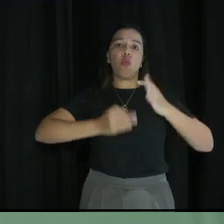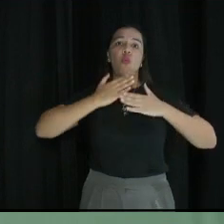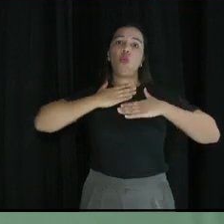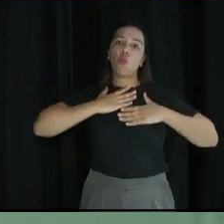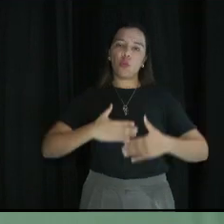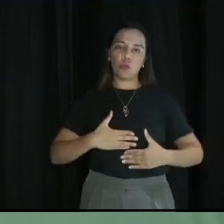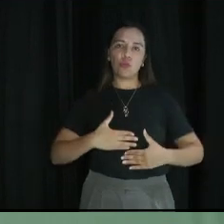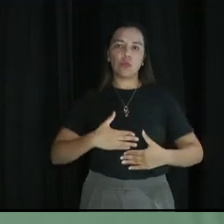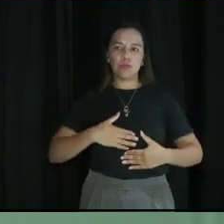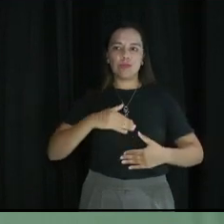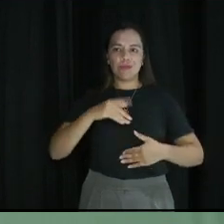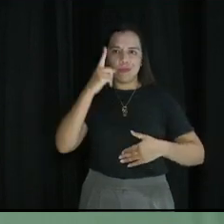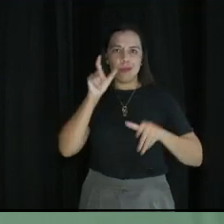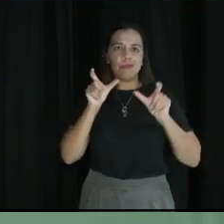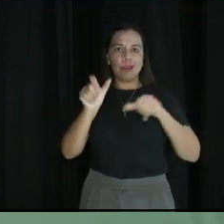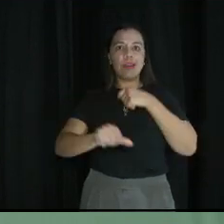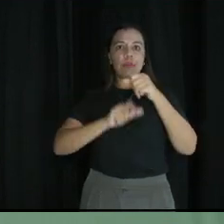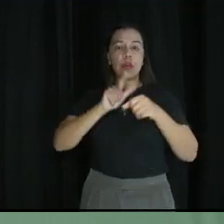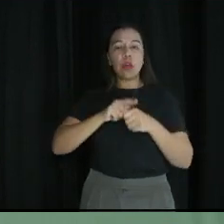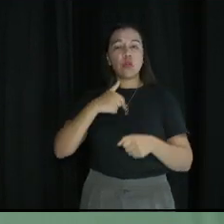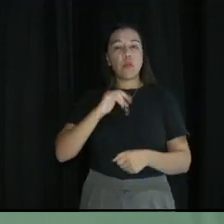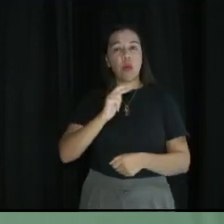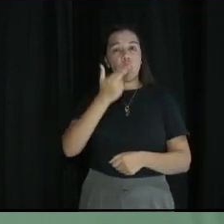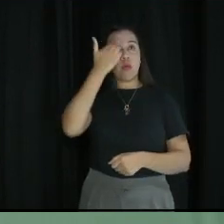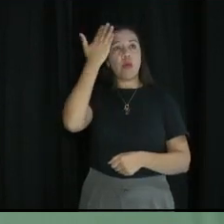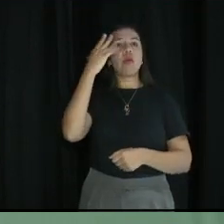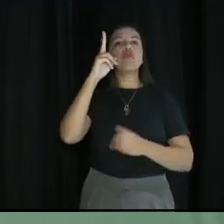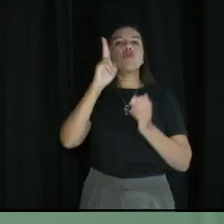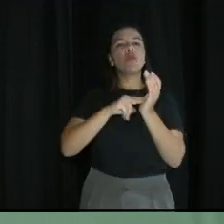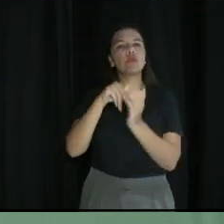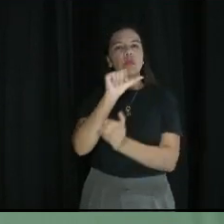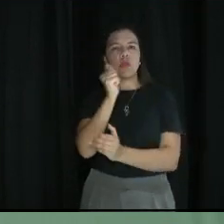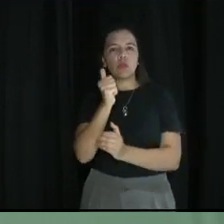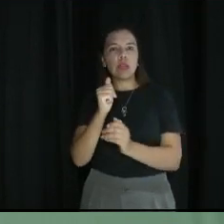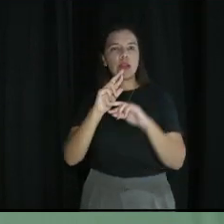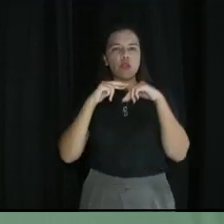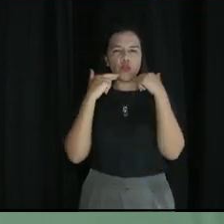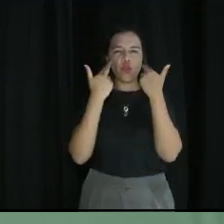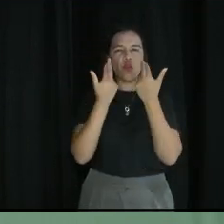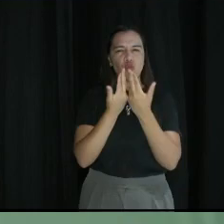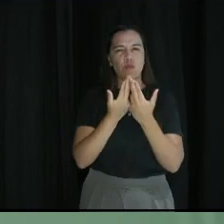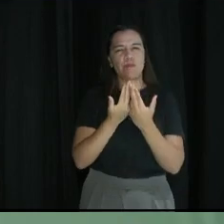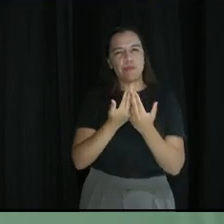recuerdo, en una reunión en el 2011, me pude